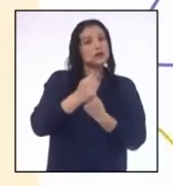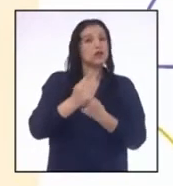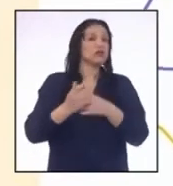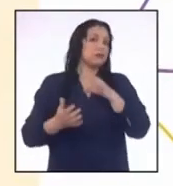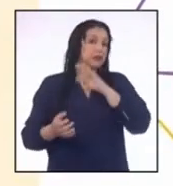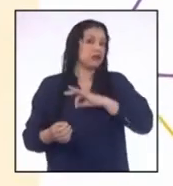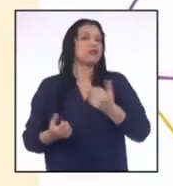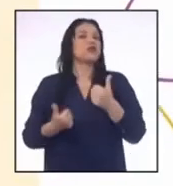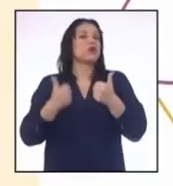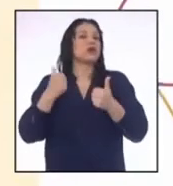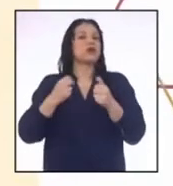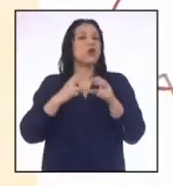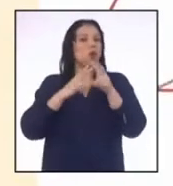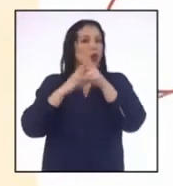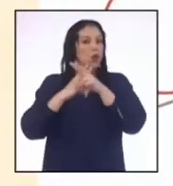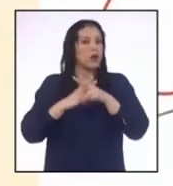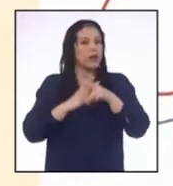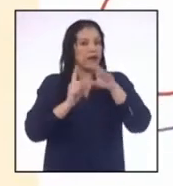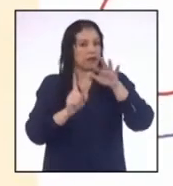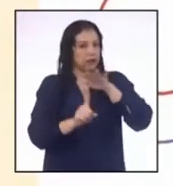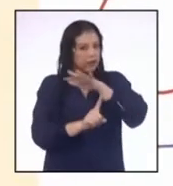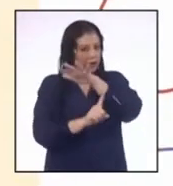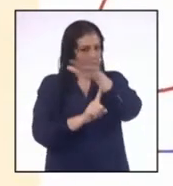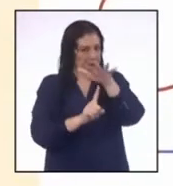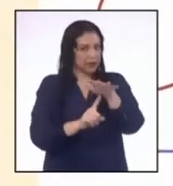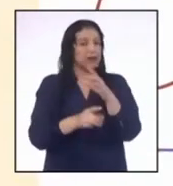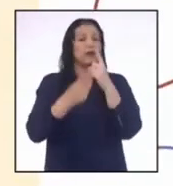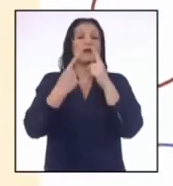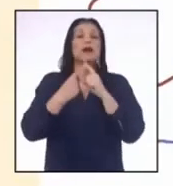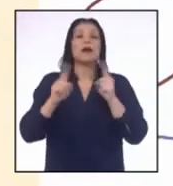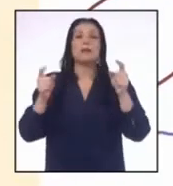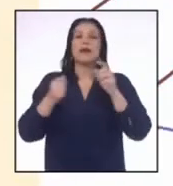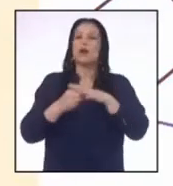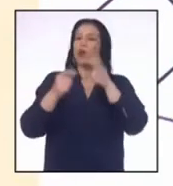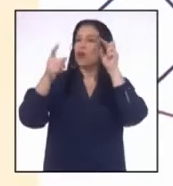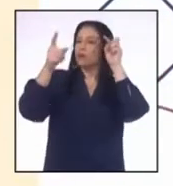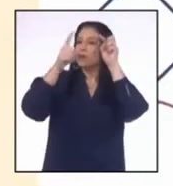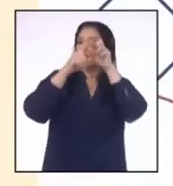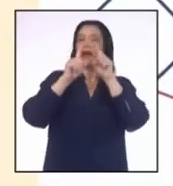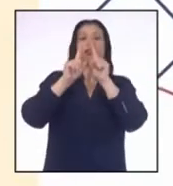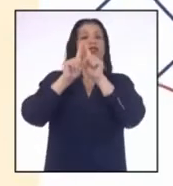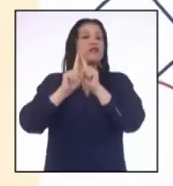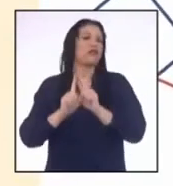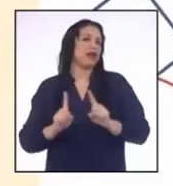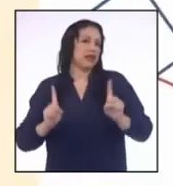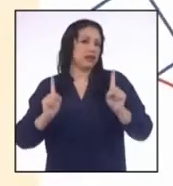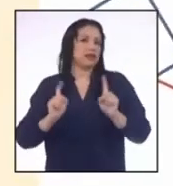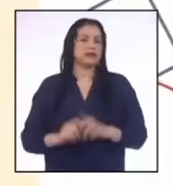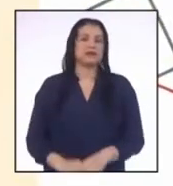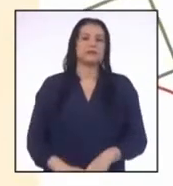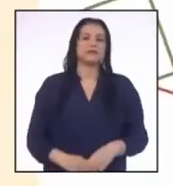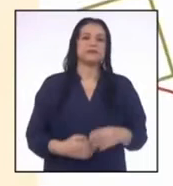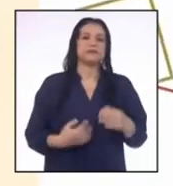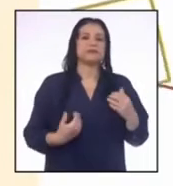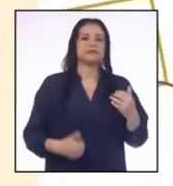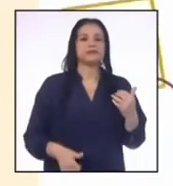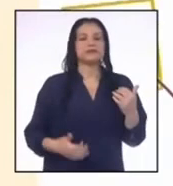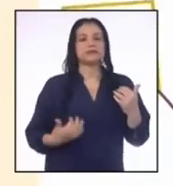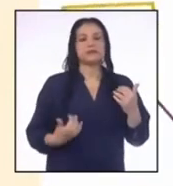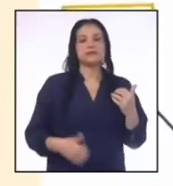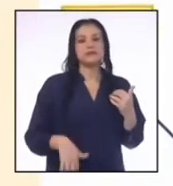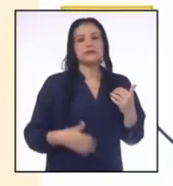del cuidado del ambiente, pero con perspectivas distintas.